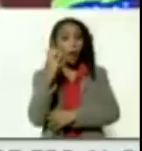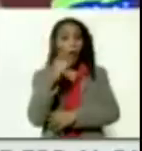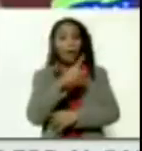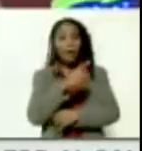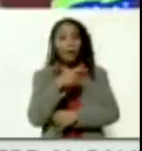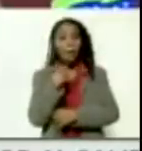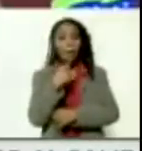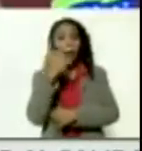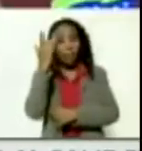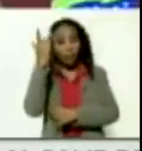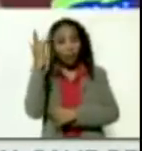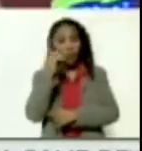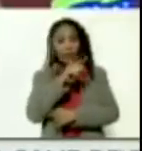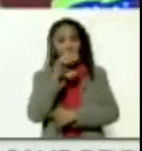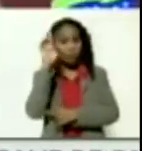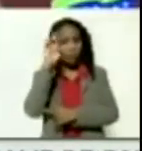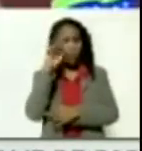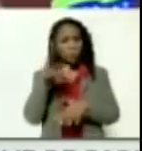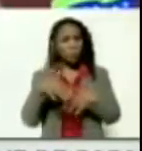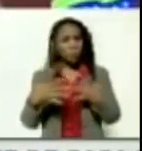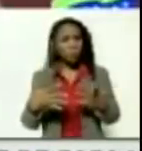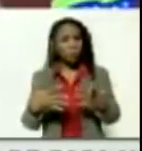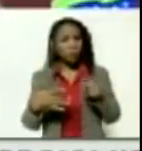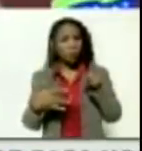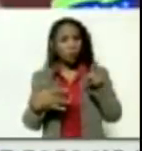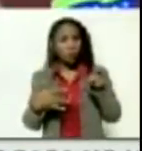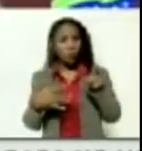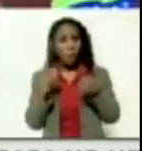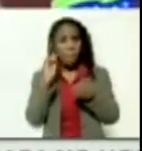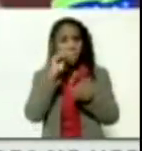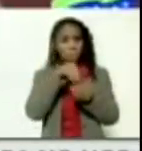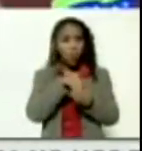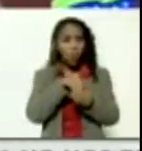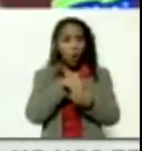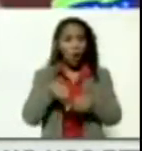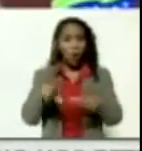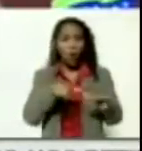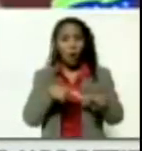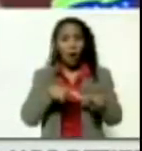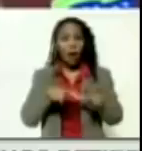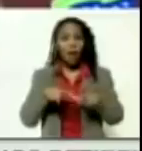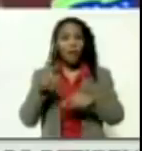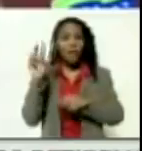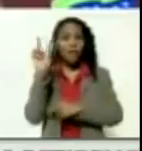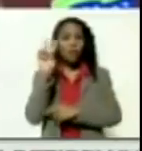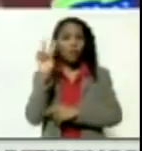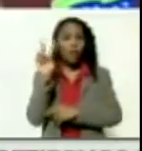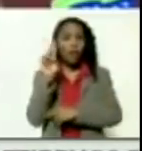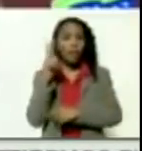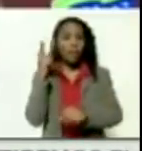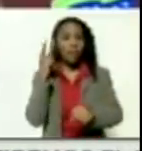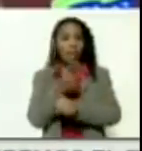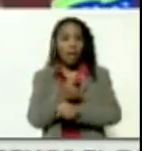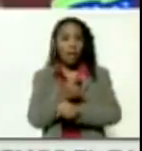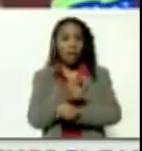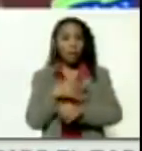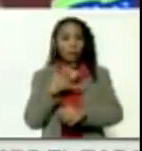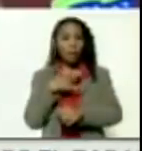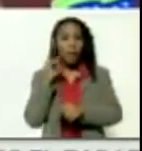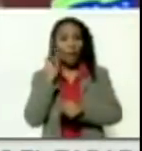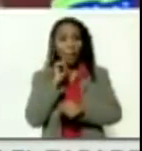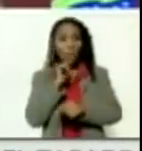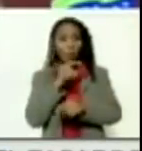Inteligencia, razón por la cual sus incursiones en el espacio geográfico venezolano deben considerarse como